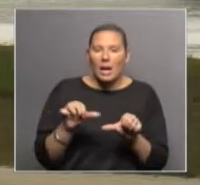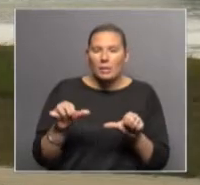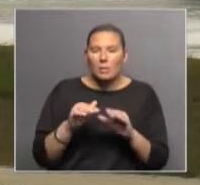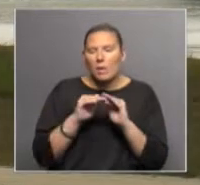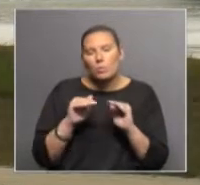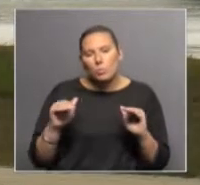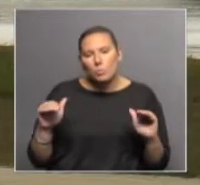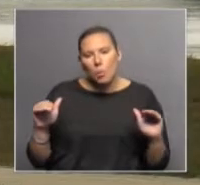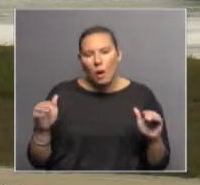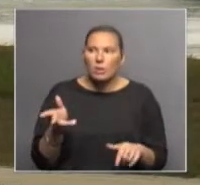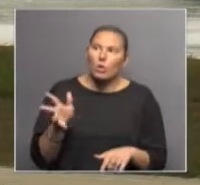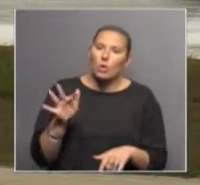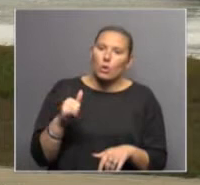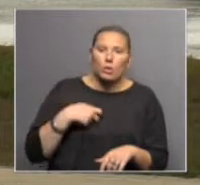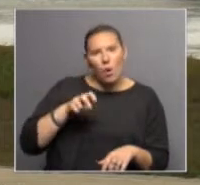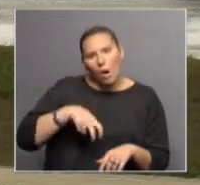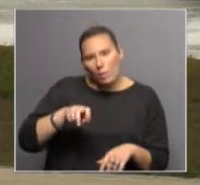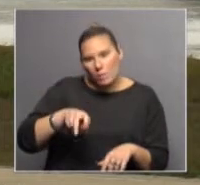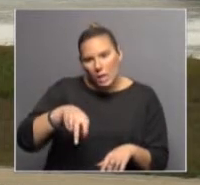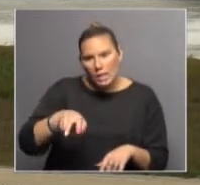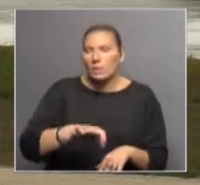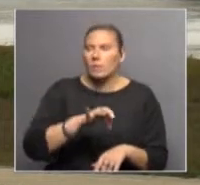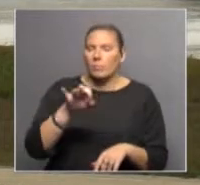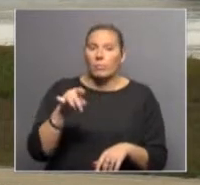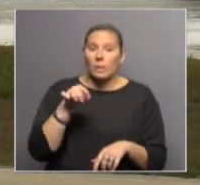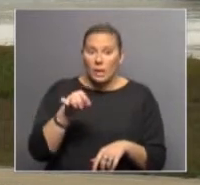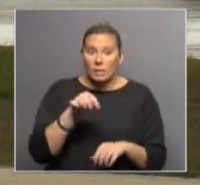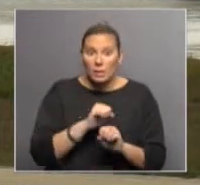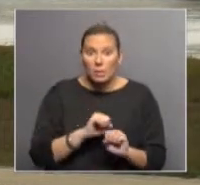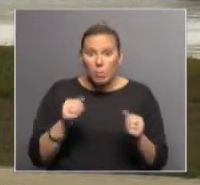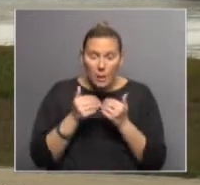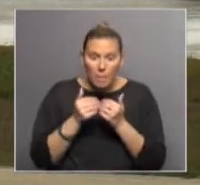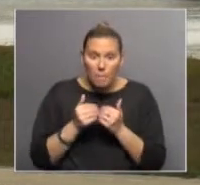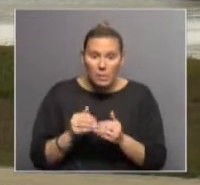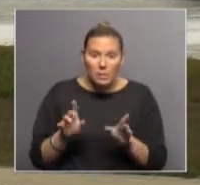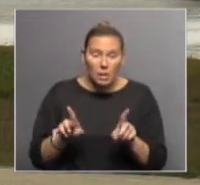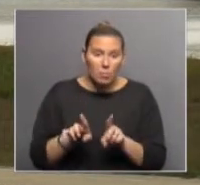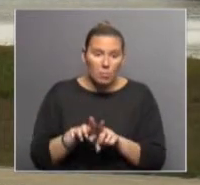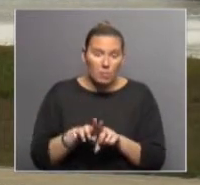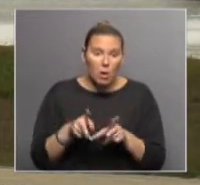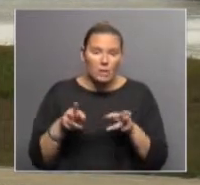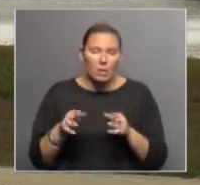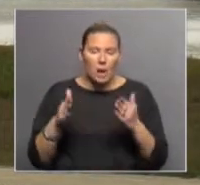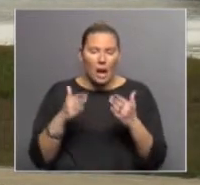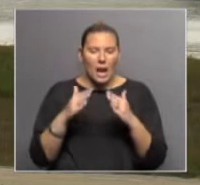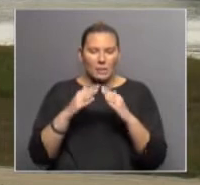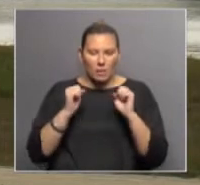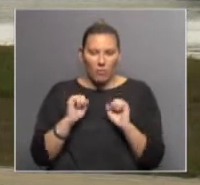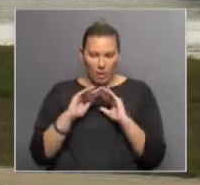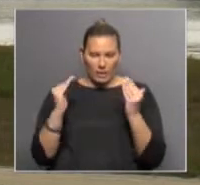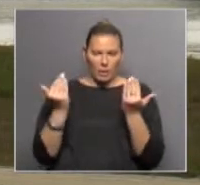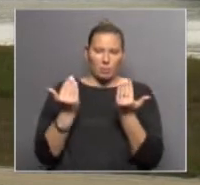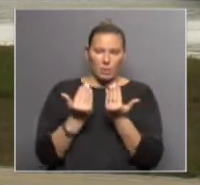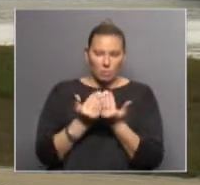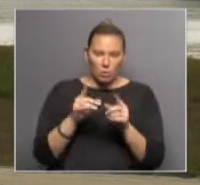leves, actividades de la vida diaria o caminatas, y son estas las que se pueden iniciar incluso en la etapa de aislamiento, obviamente si